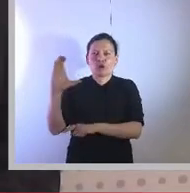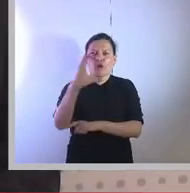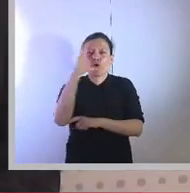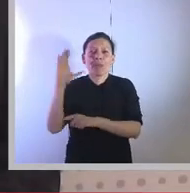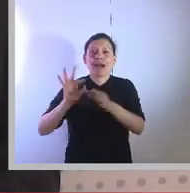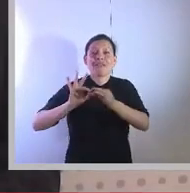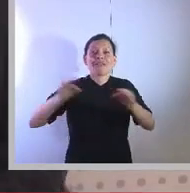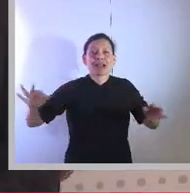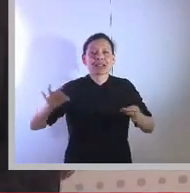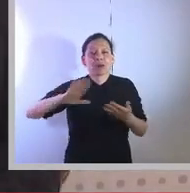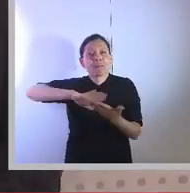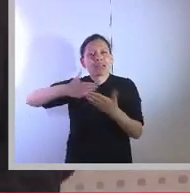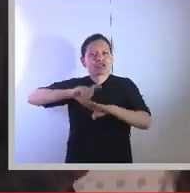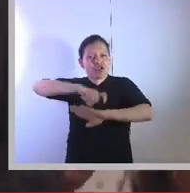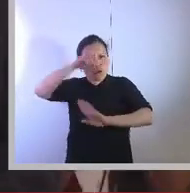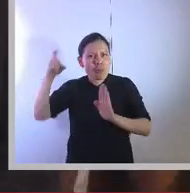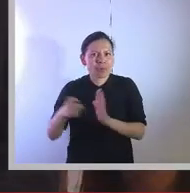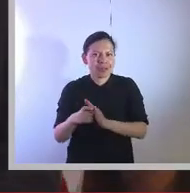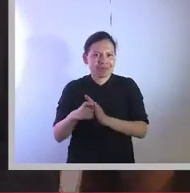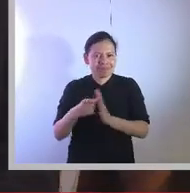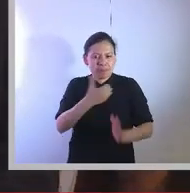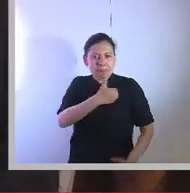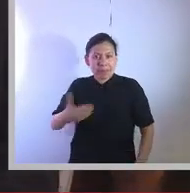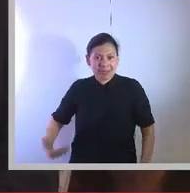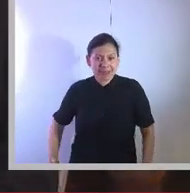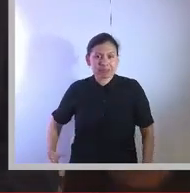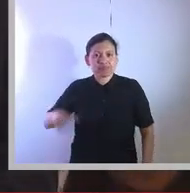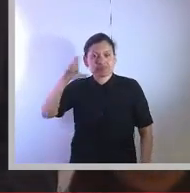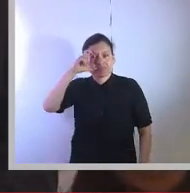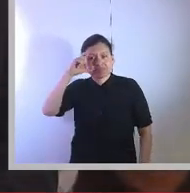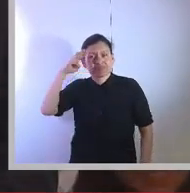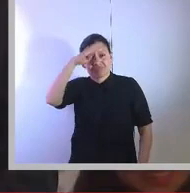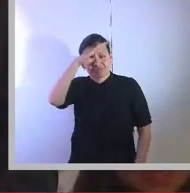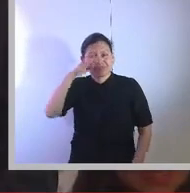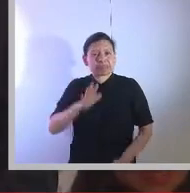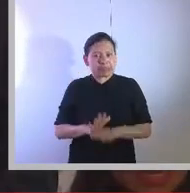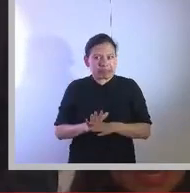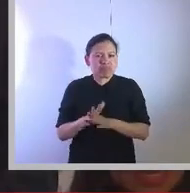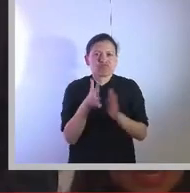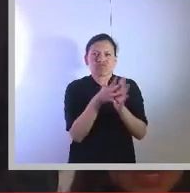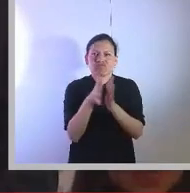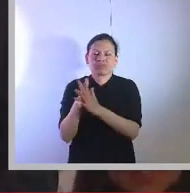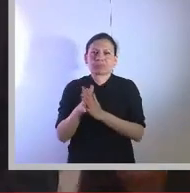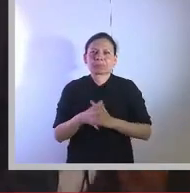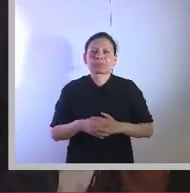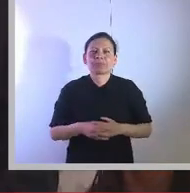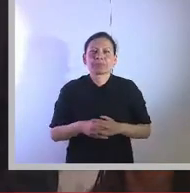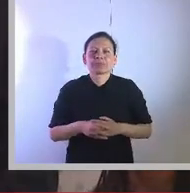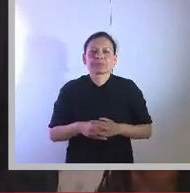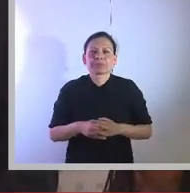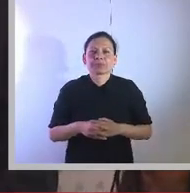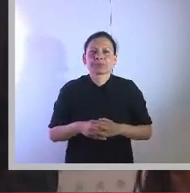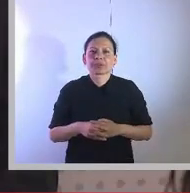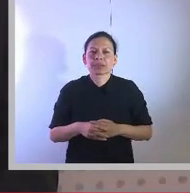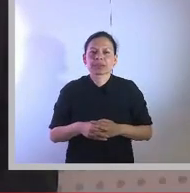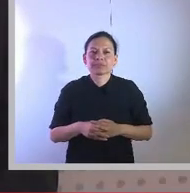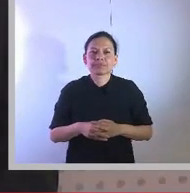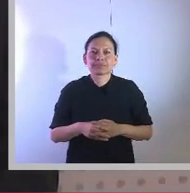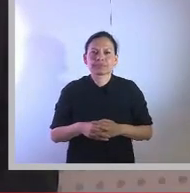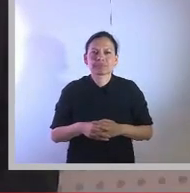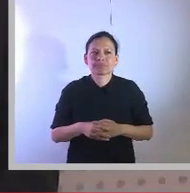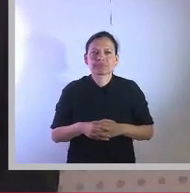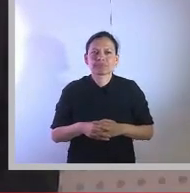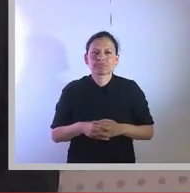total que nuestro señor presidente, el doctor Gustavo Petro, está anhelando. Y a